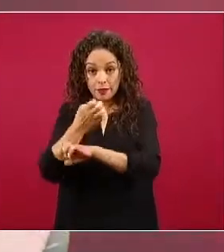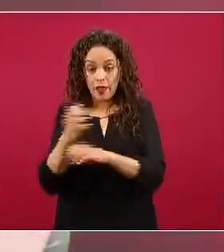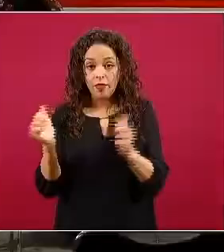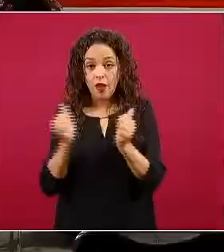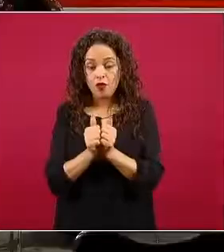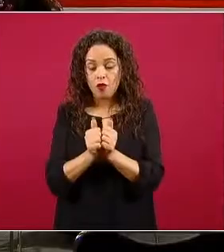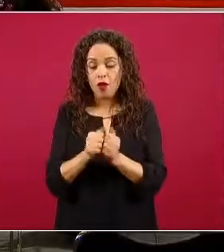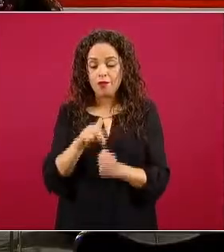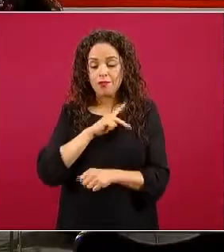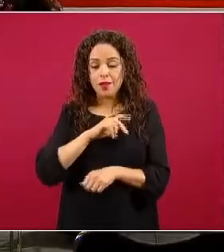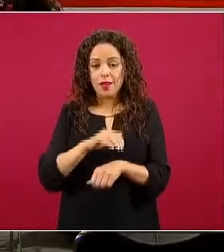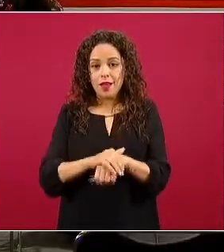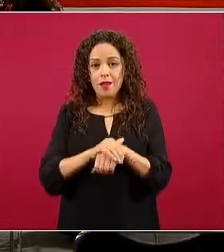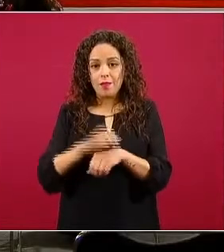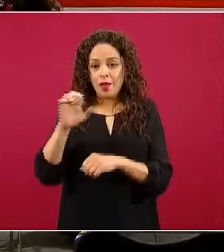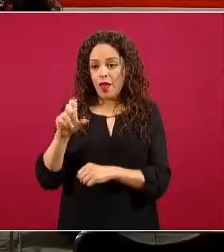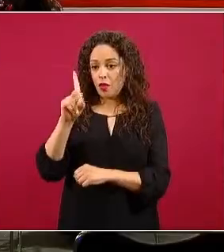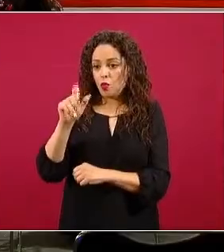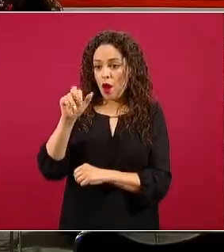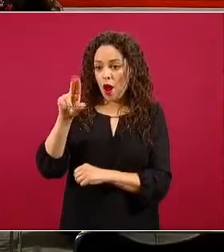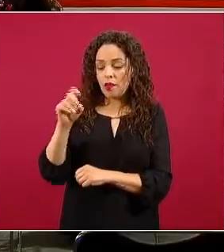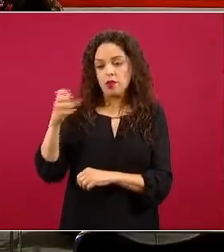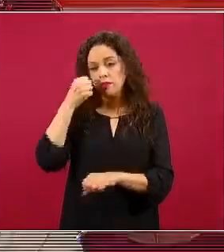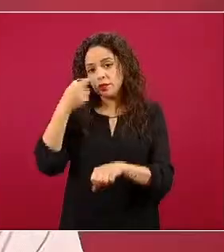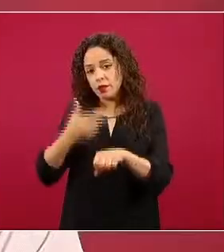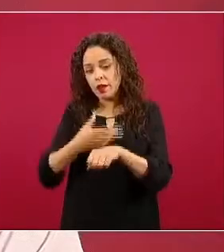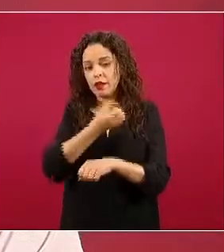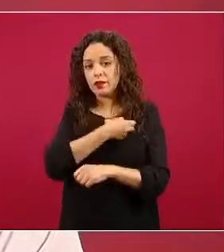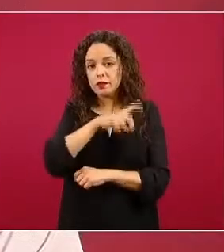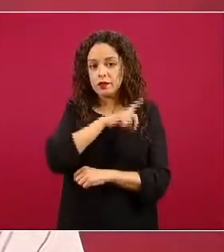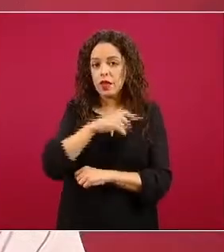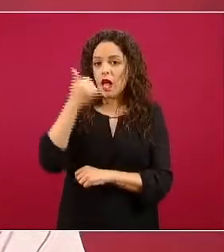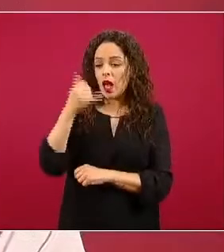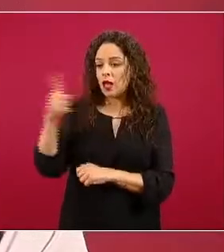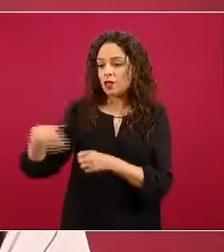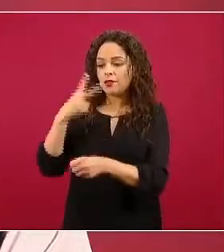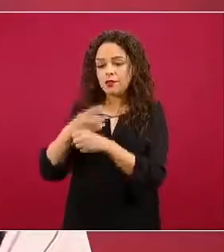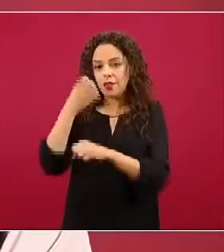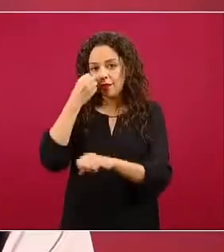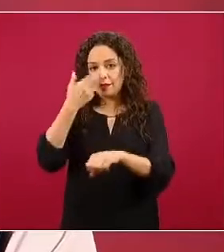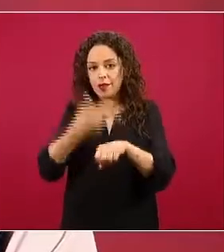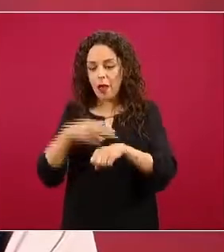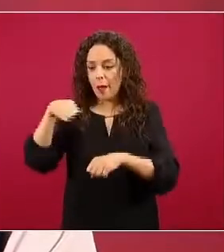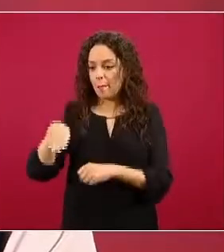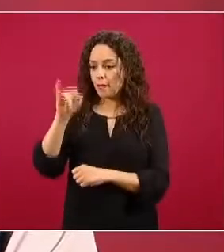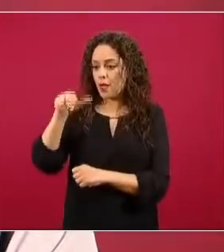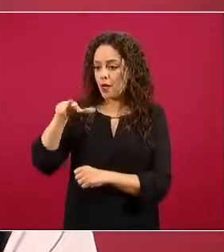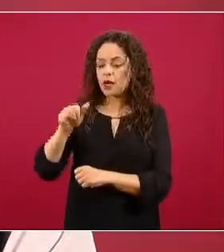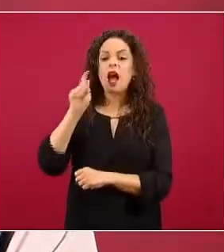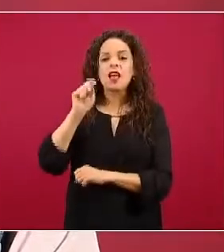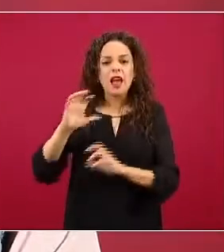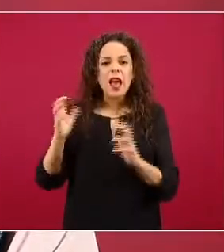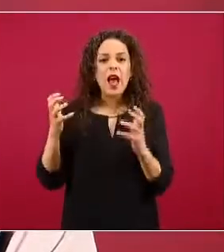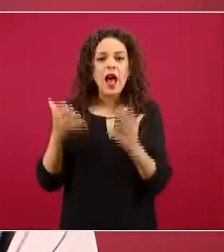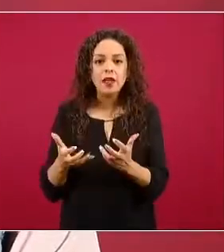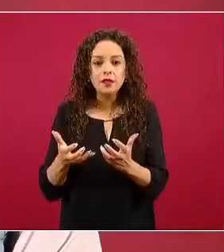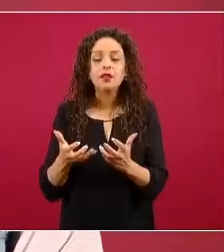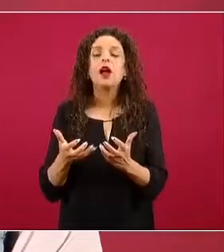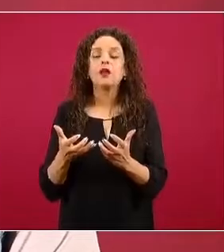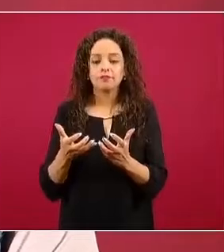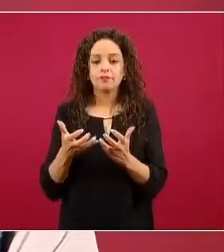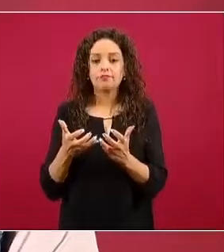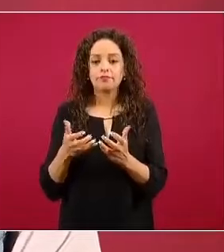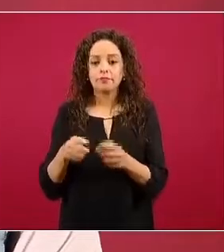amigo Eduardo, el secretario de Salud, y Mirna, su subsecretaria, es tener una red de comunicación y una